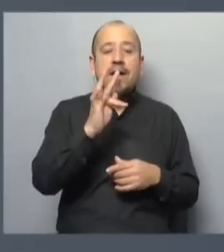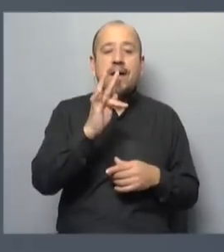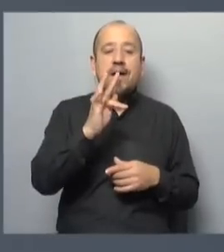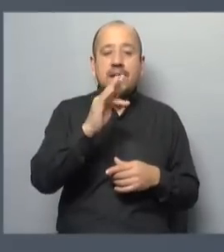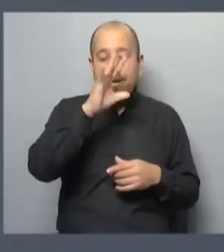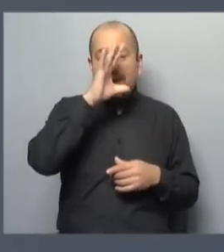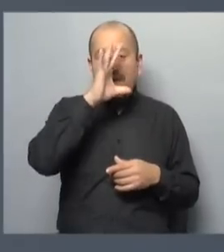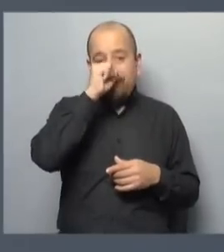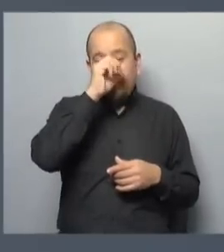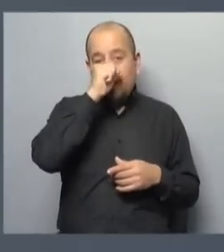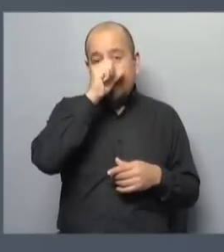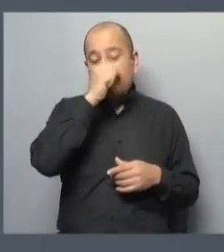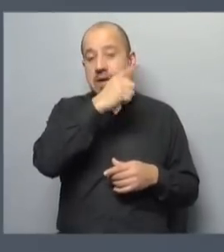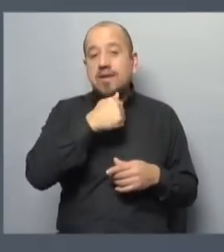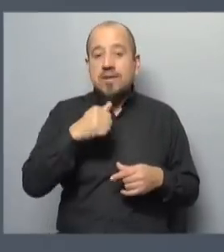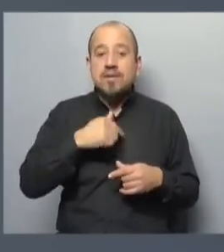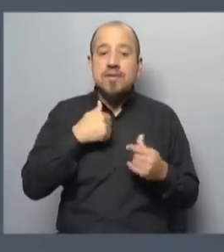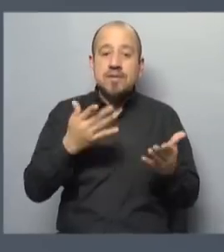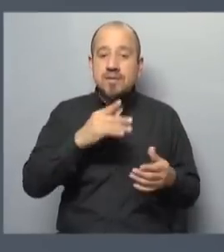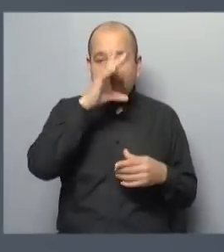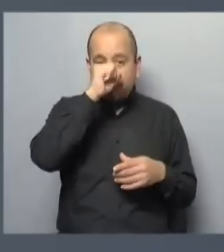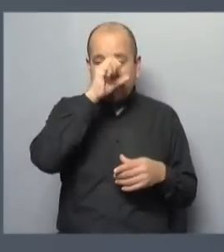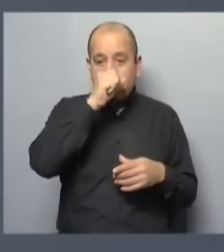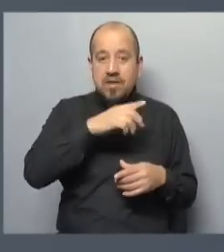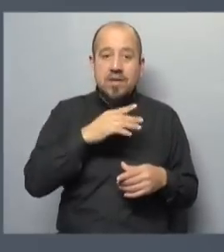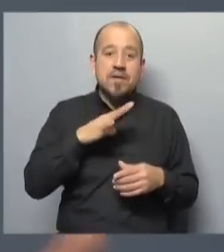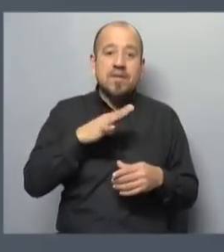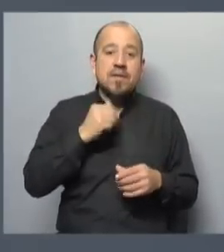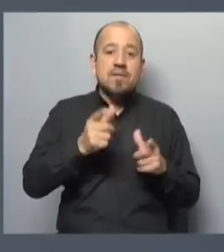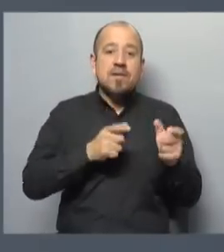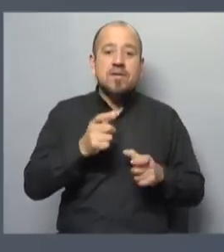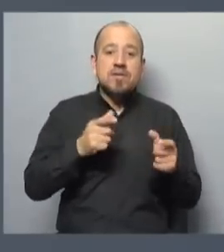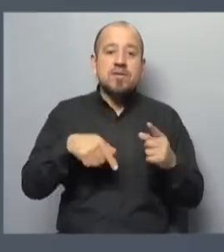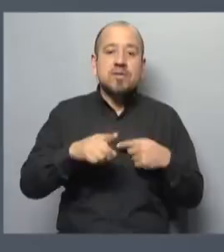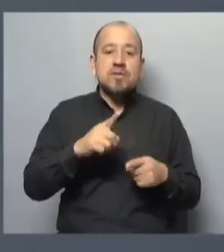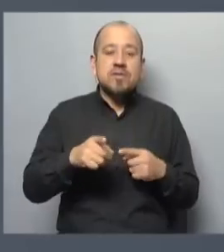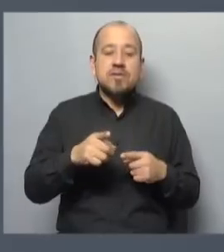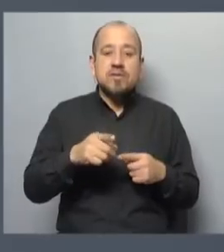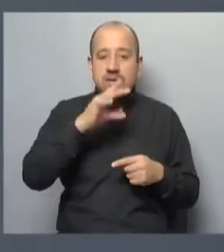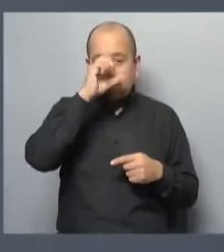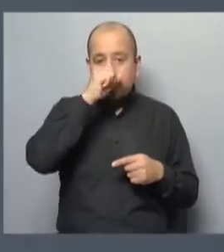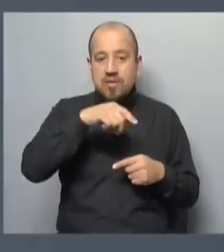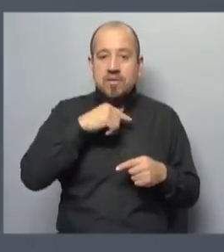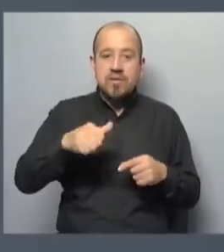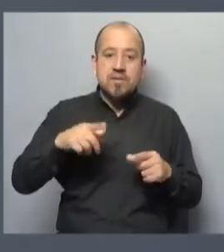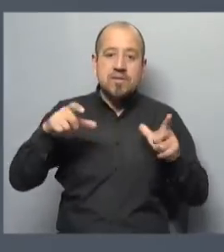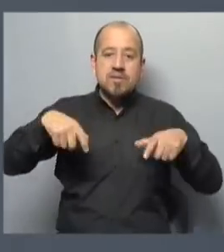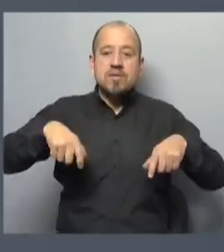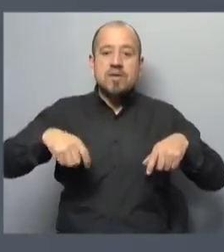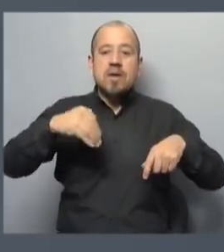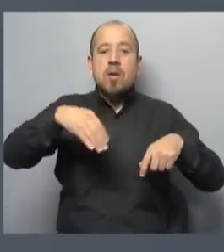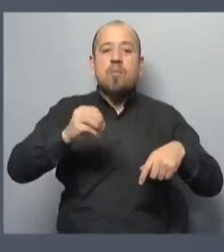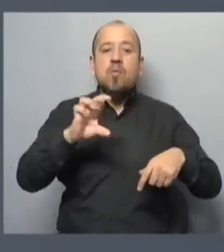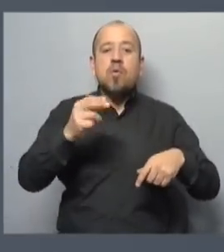bastantes años que me me tomaron como flor igual si había gente que ni sabía que era el prado español de florida que me querían el campito de la mora después